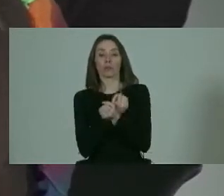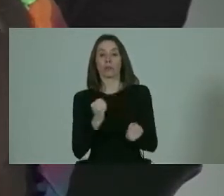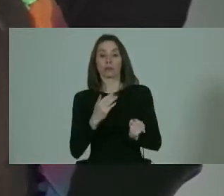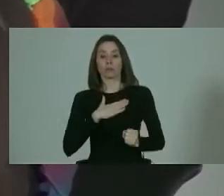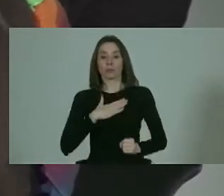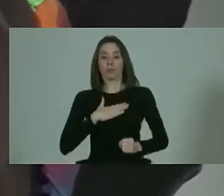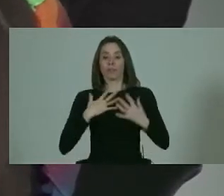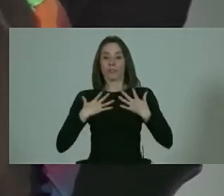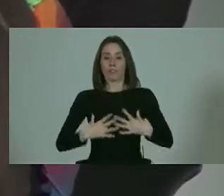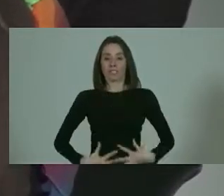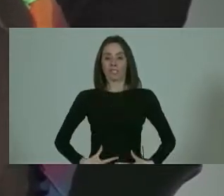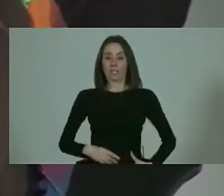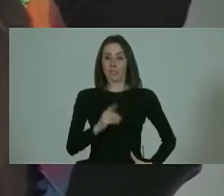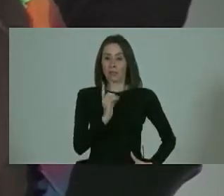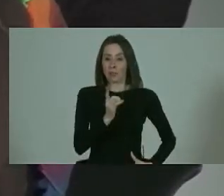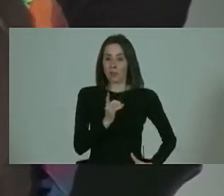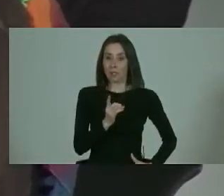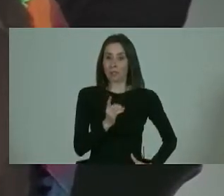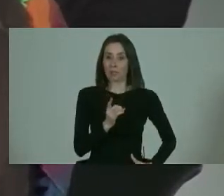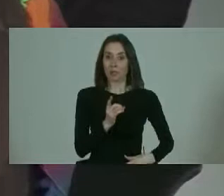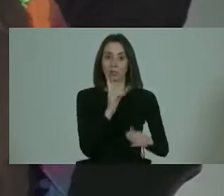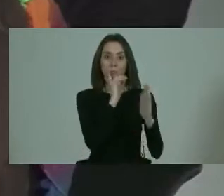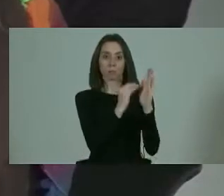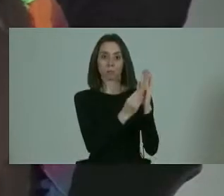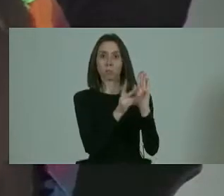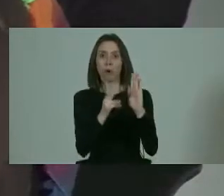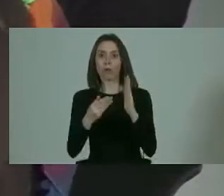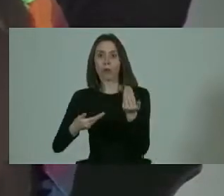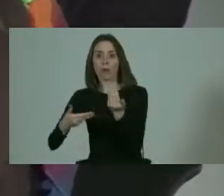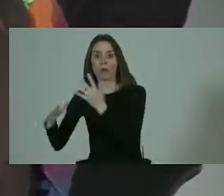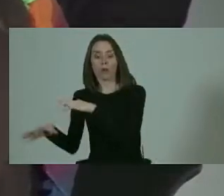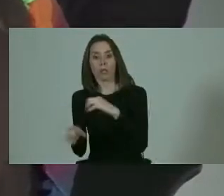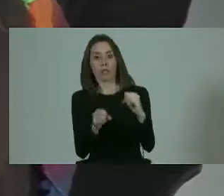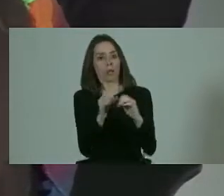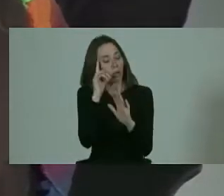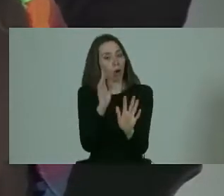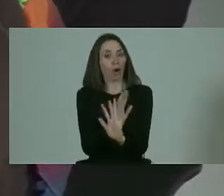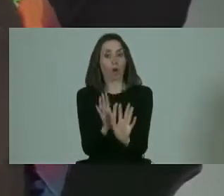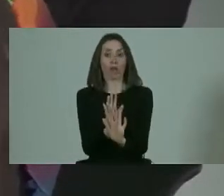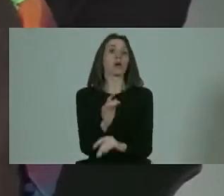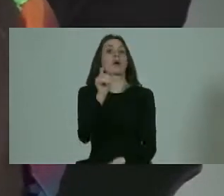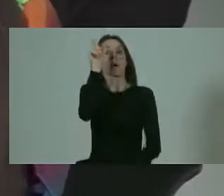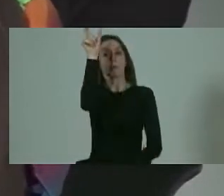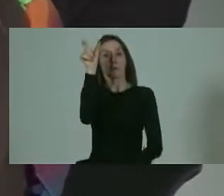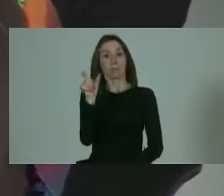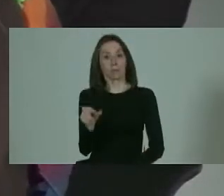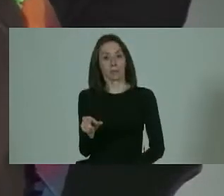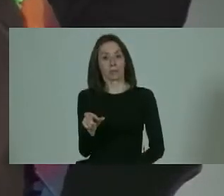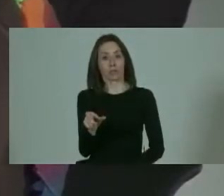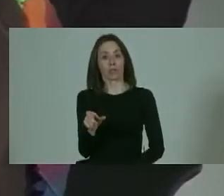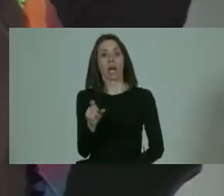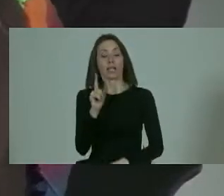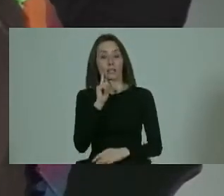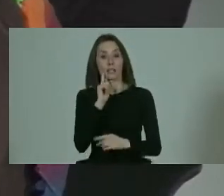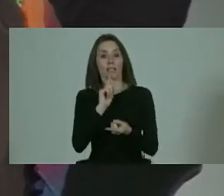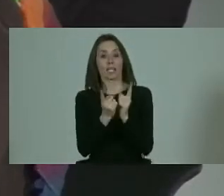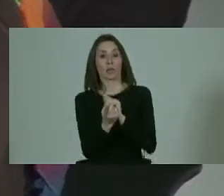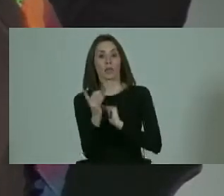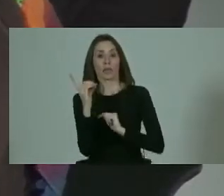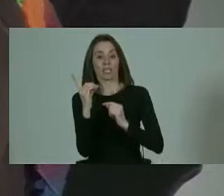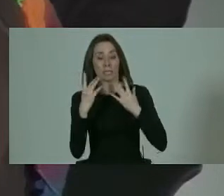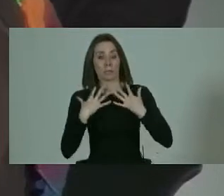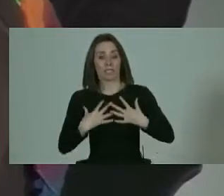entonces es un preso horroroso es horroroso que una persona así adquiera una por ejemplo la física importante